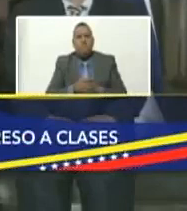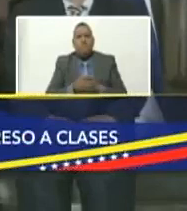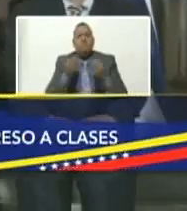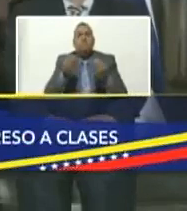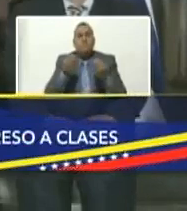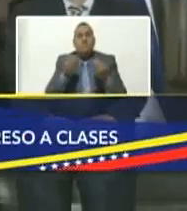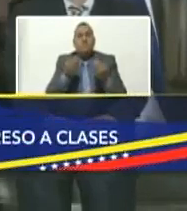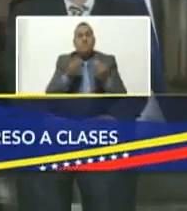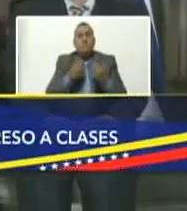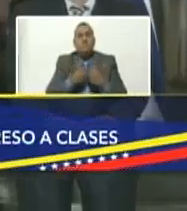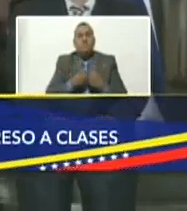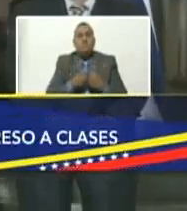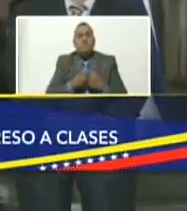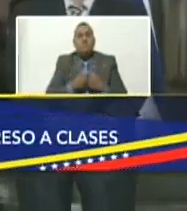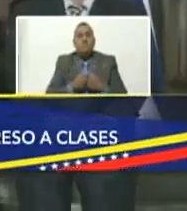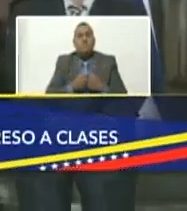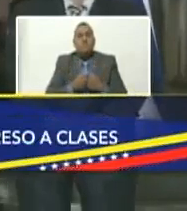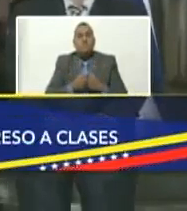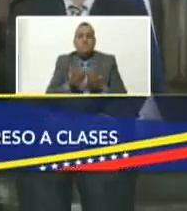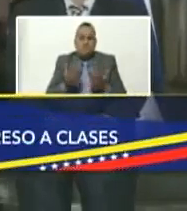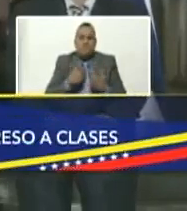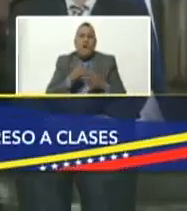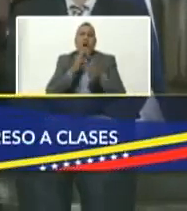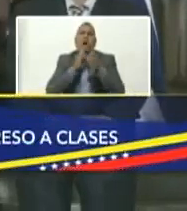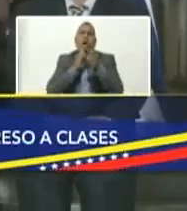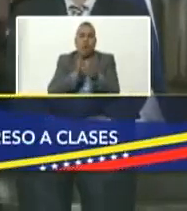para responder de buena manera